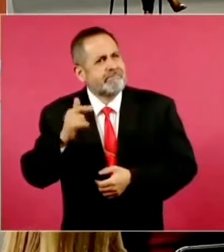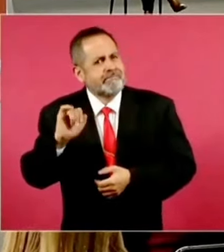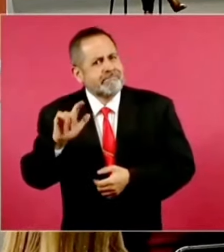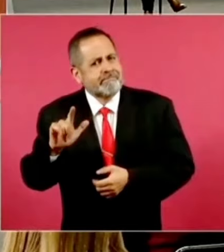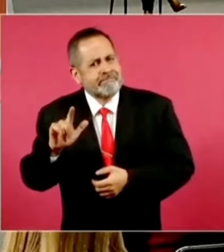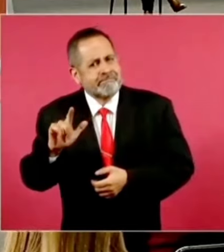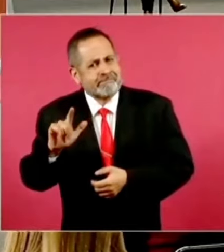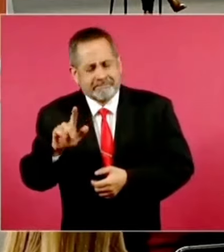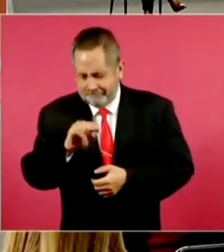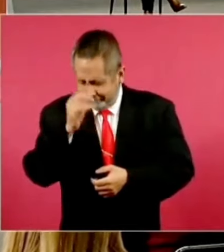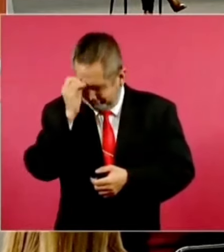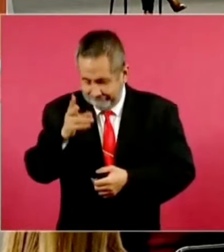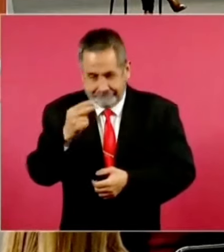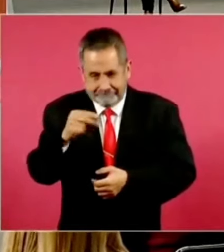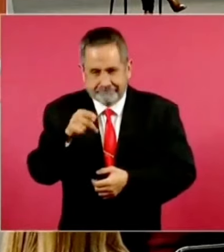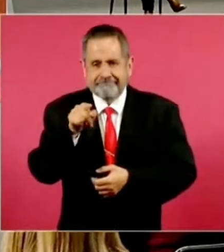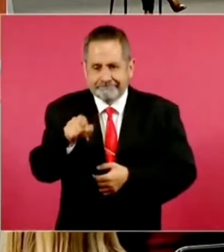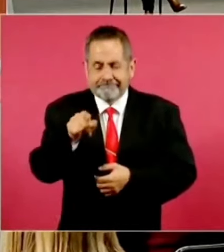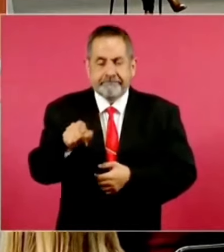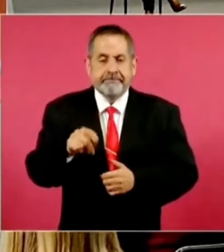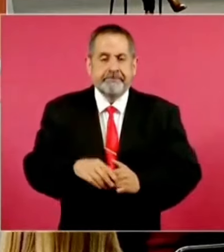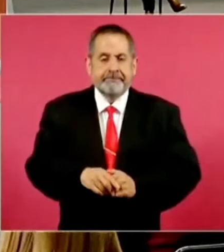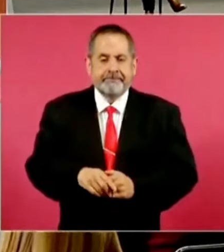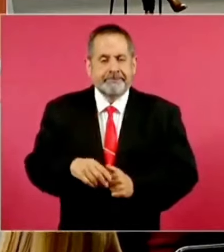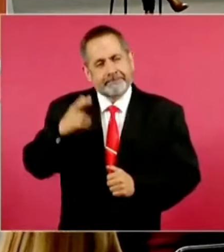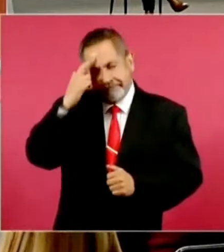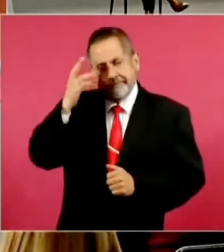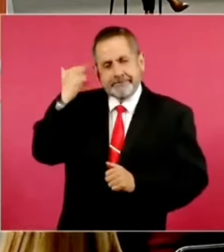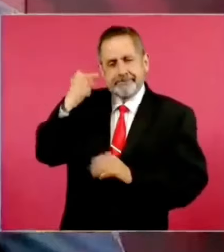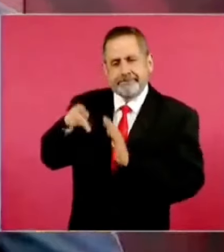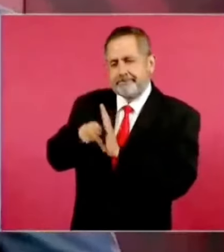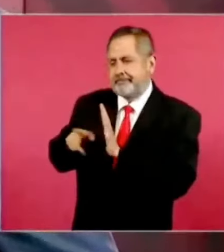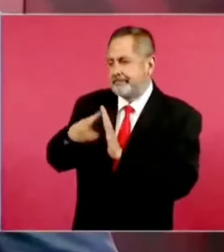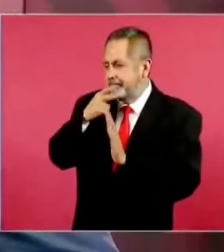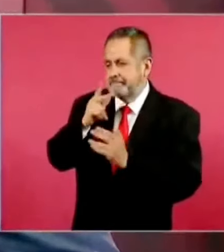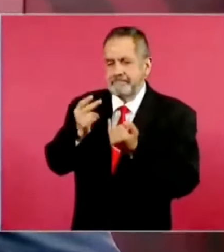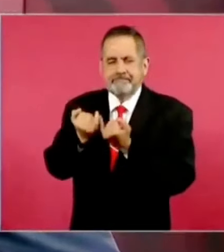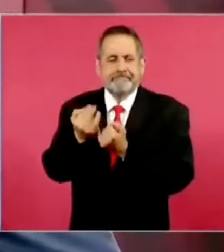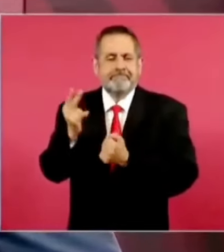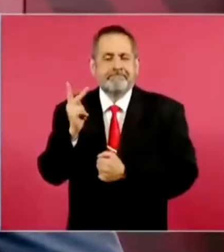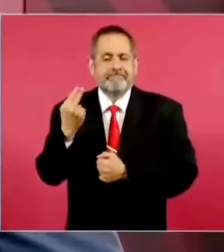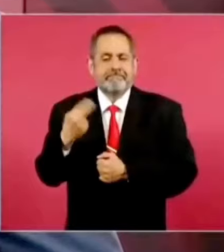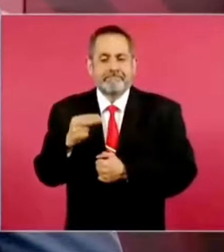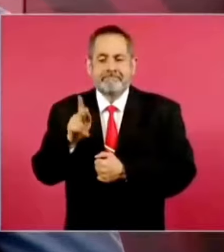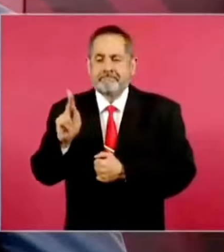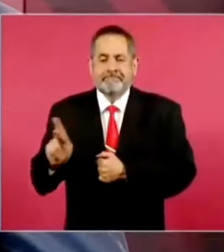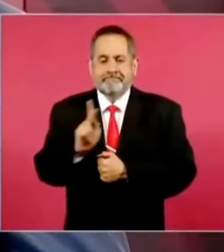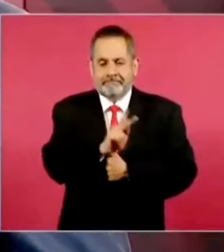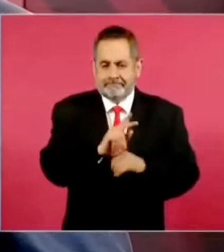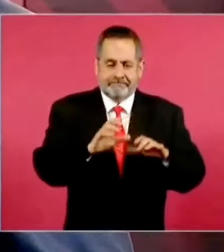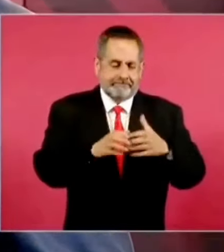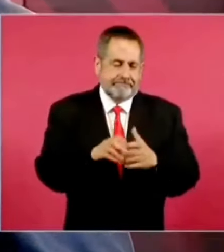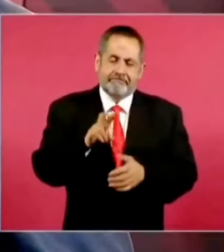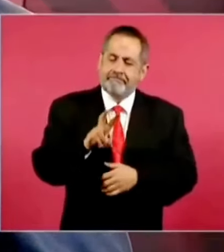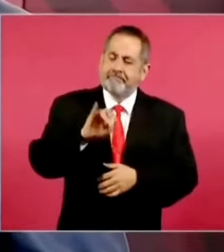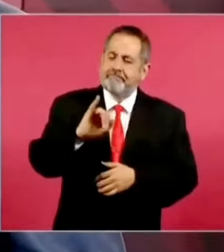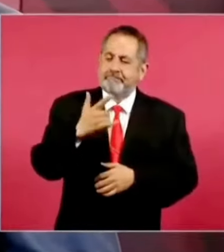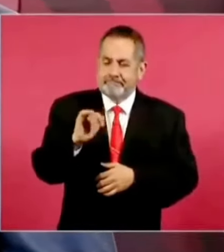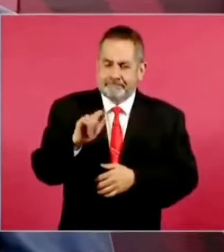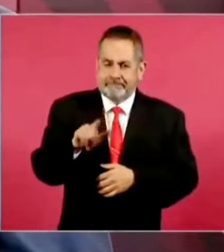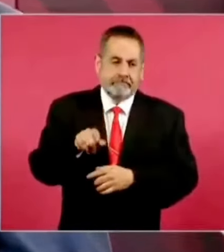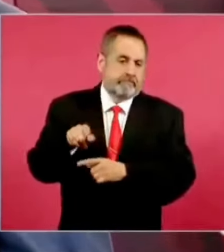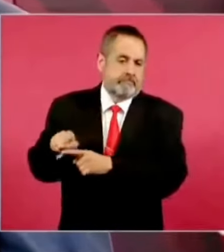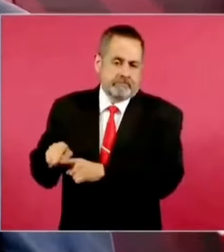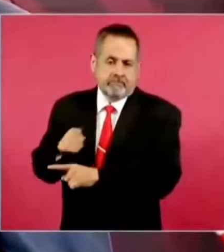viil el apellido por el periodista de la República restaurada un buen